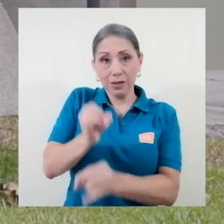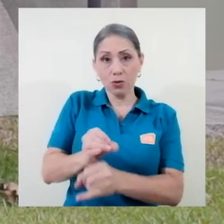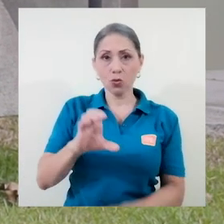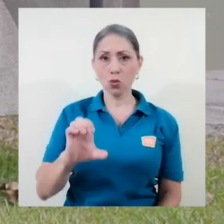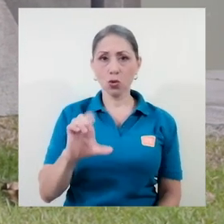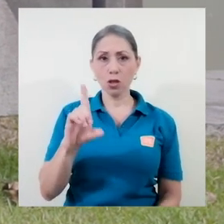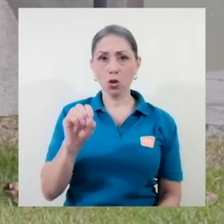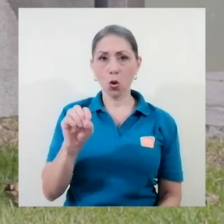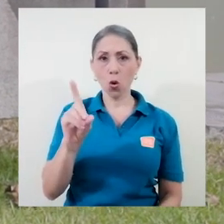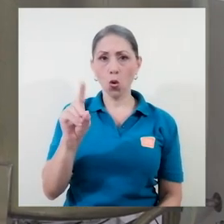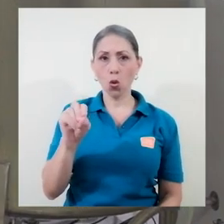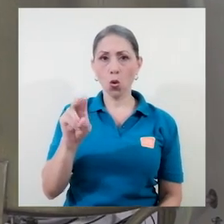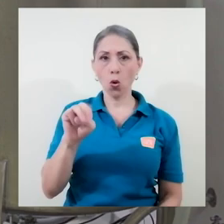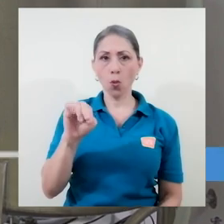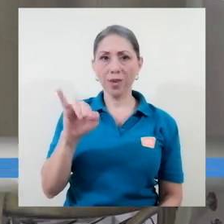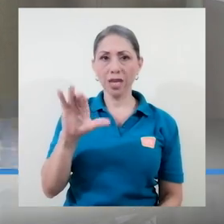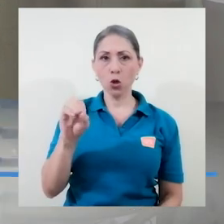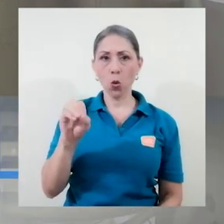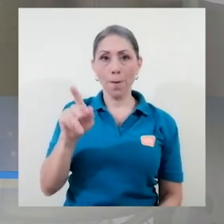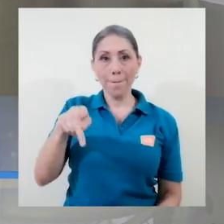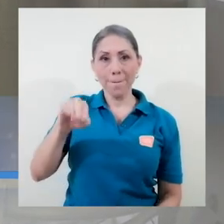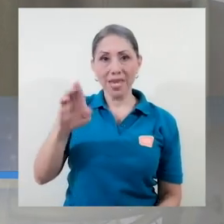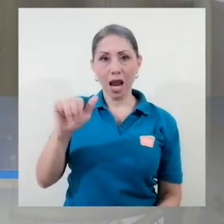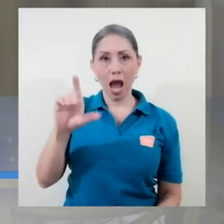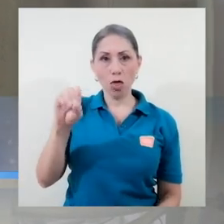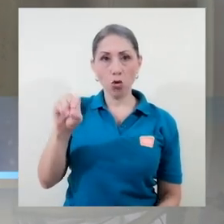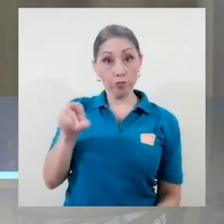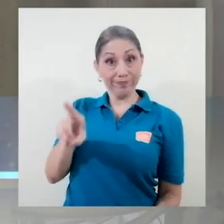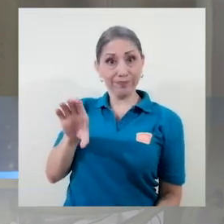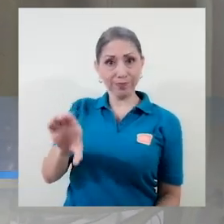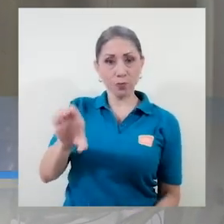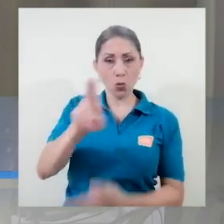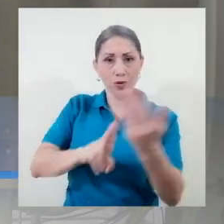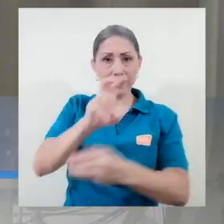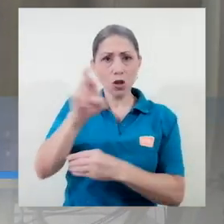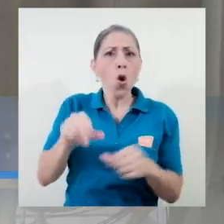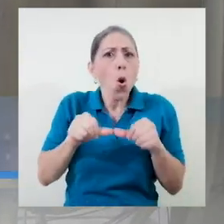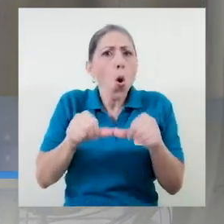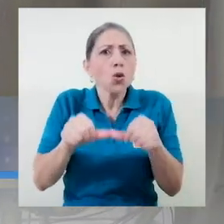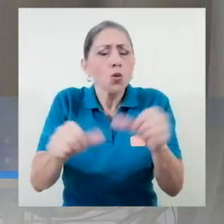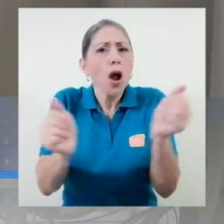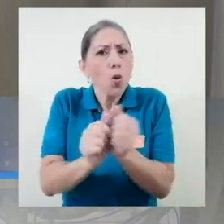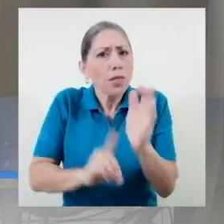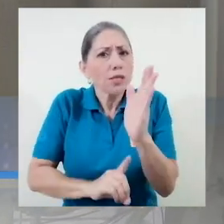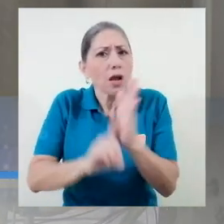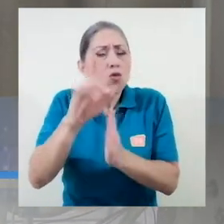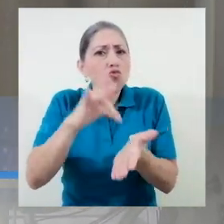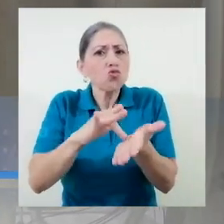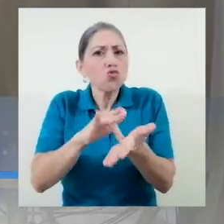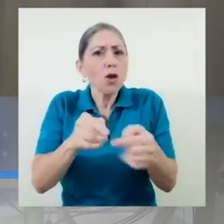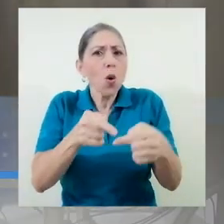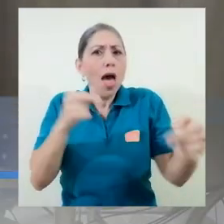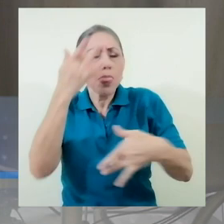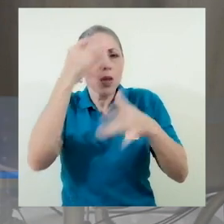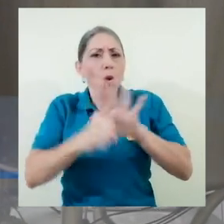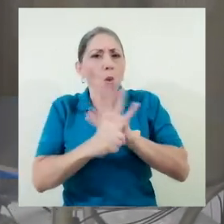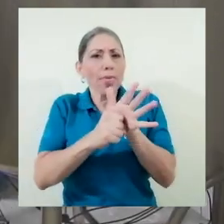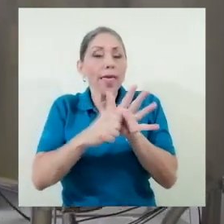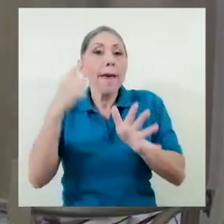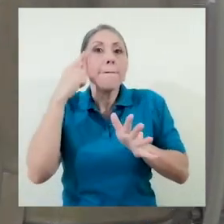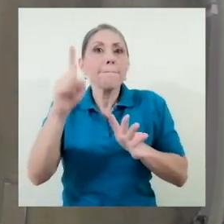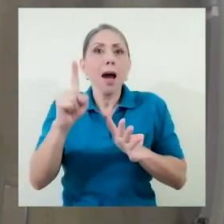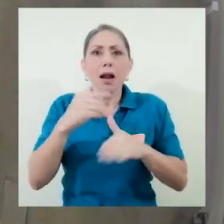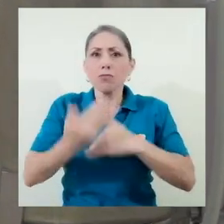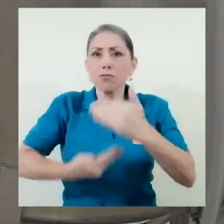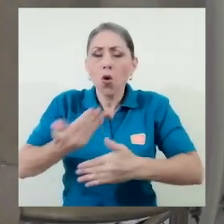El Instituto Clodomiro Picado de la Universidad de Costa Rica continúa con el desarrollo del suero anti-COVID para colaborar con las autoridades de salud